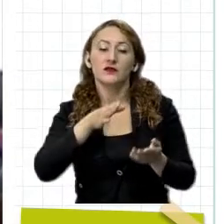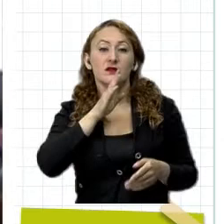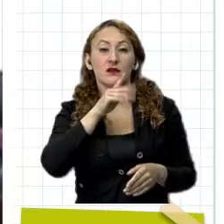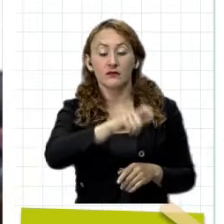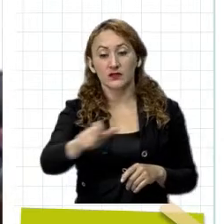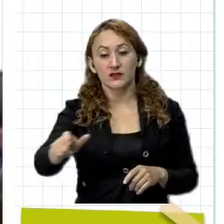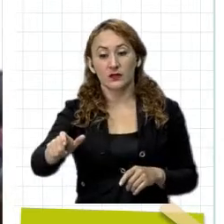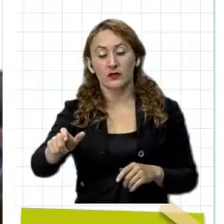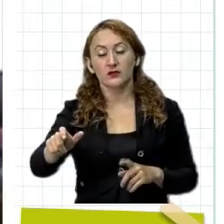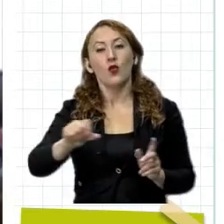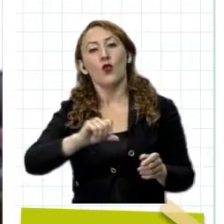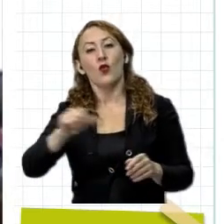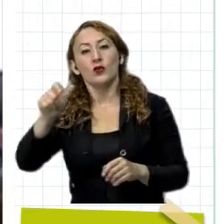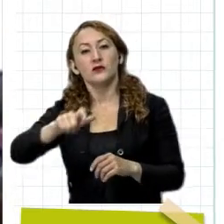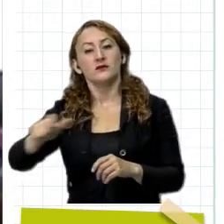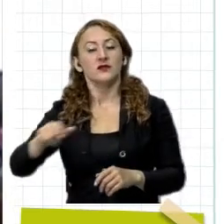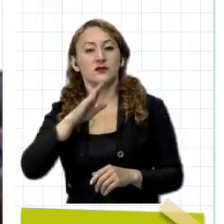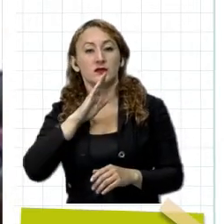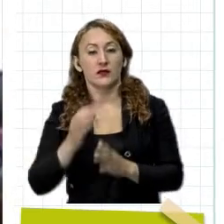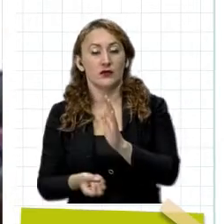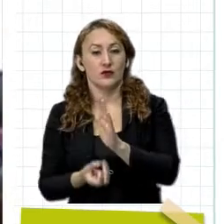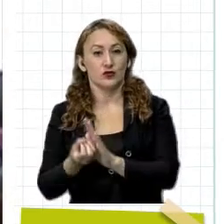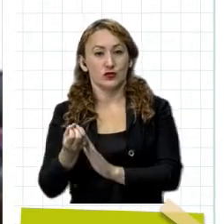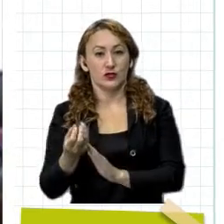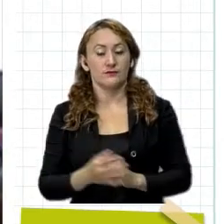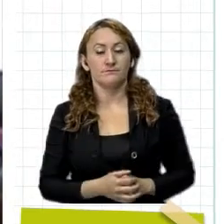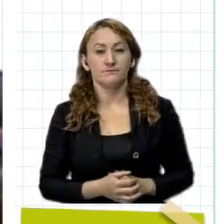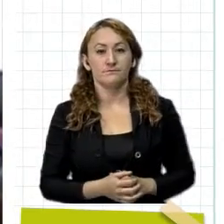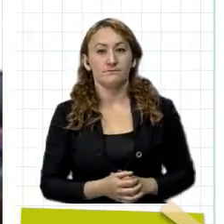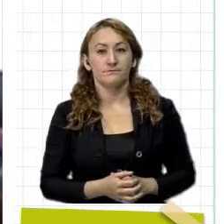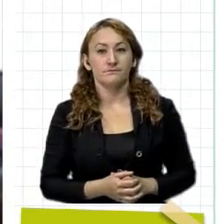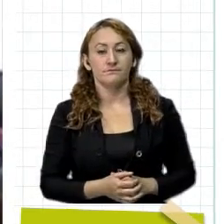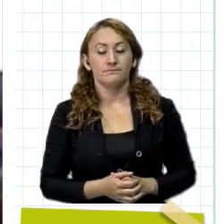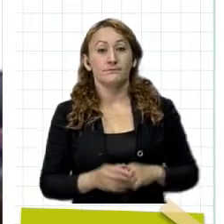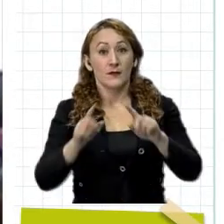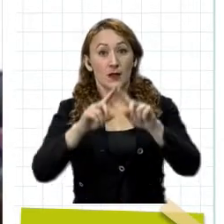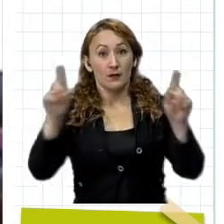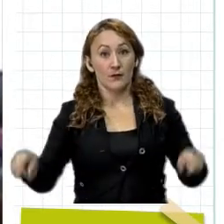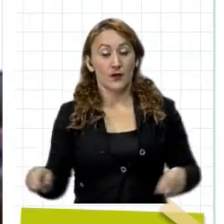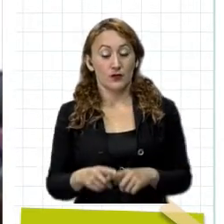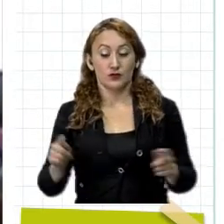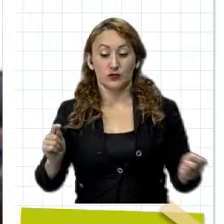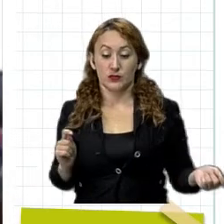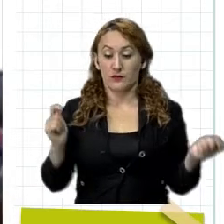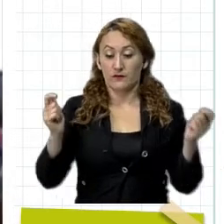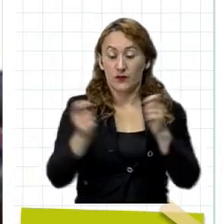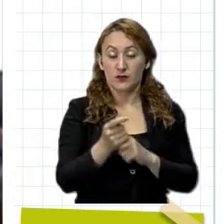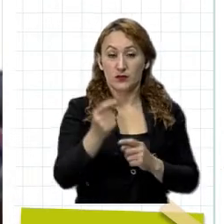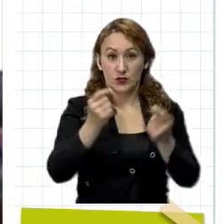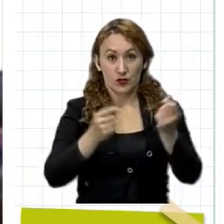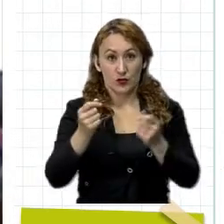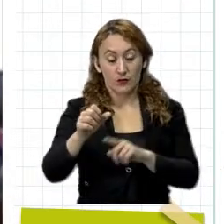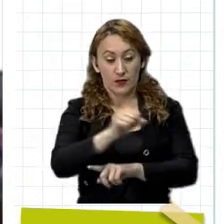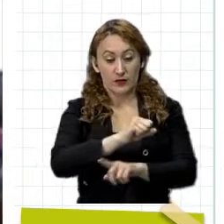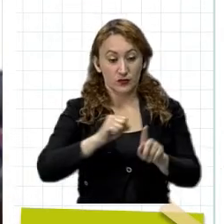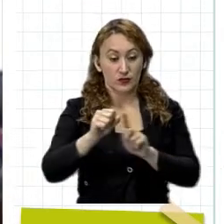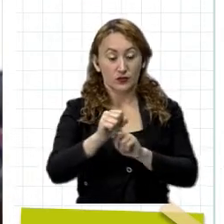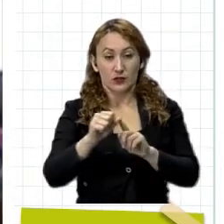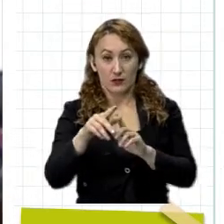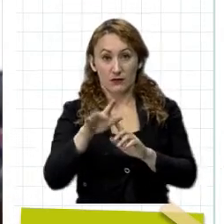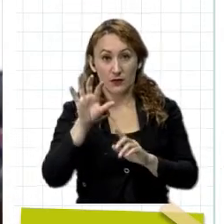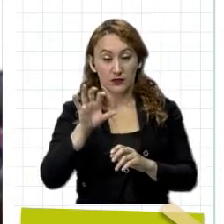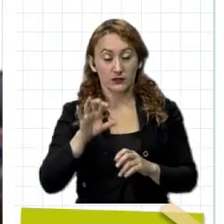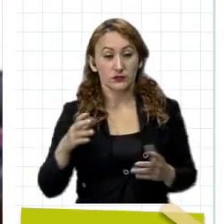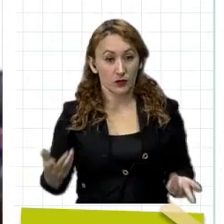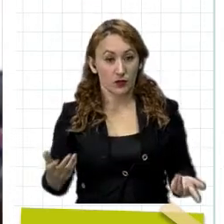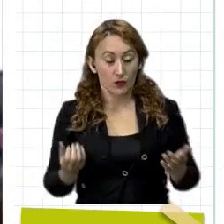en el sector industrial. En el marco de esas transformaciones económicas y sociales que se daban en el país,